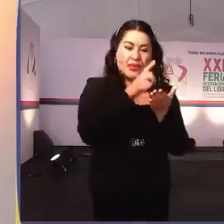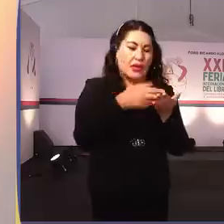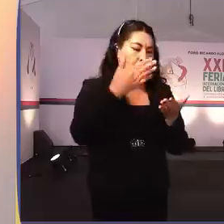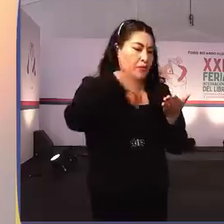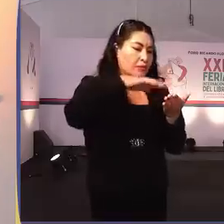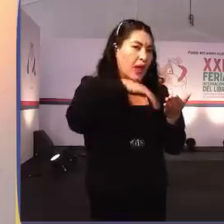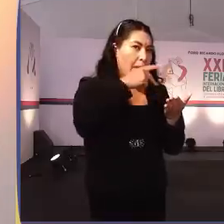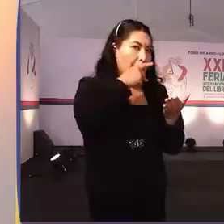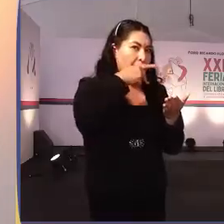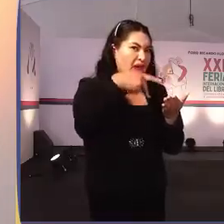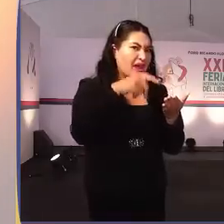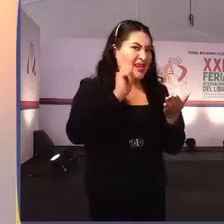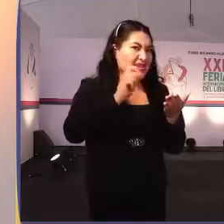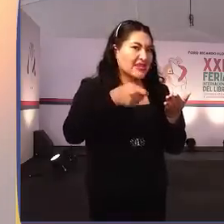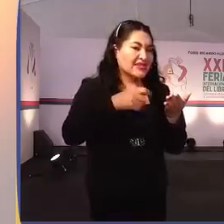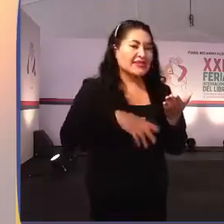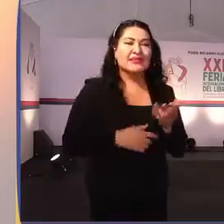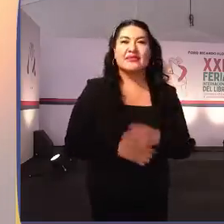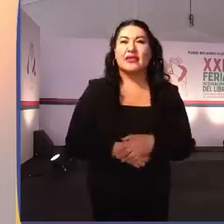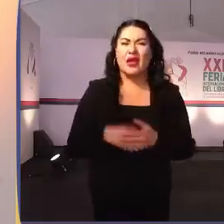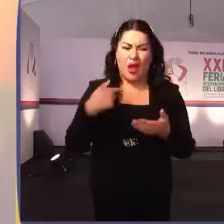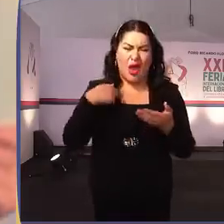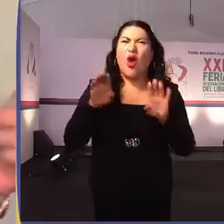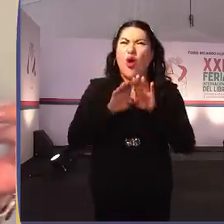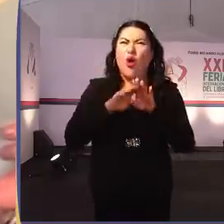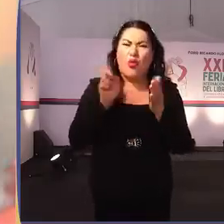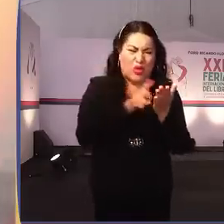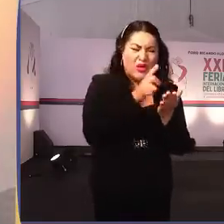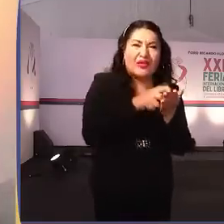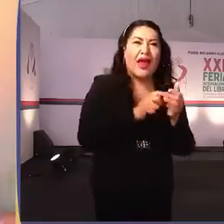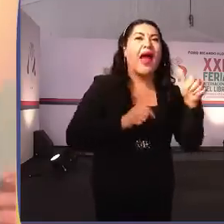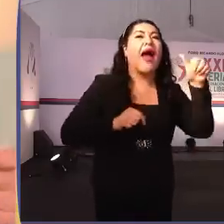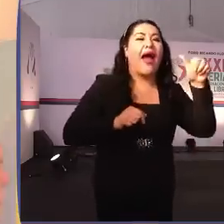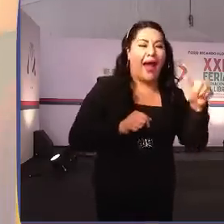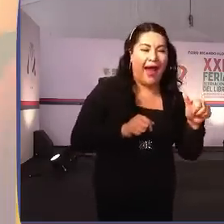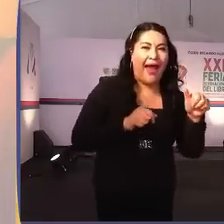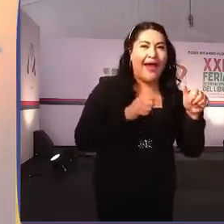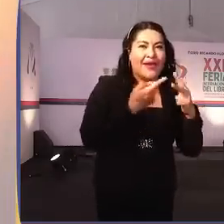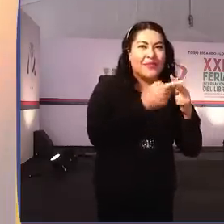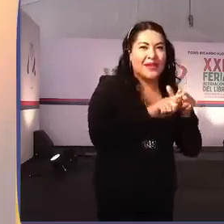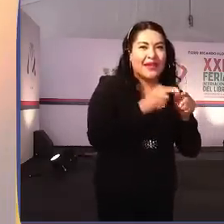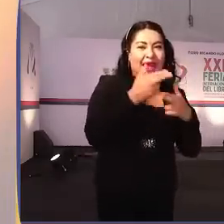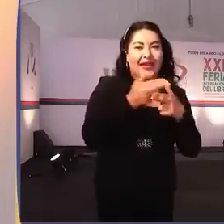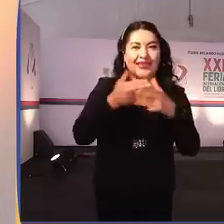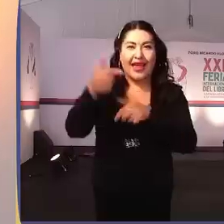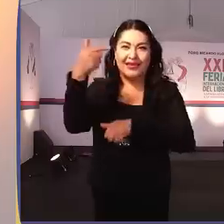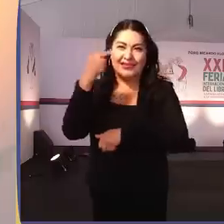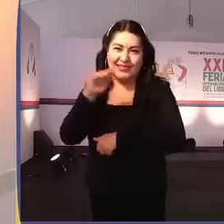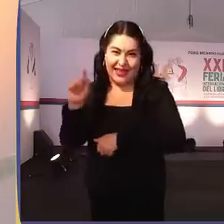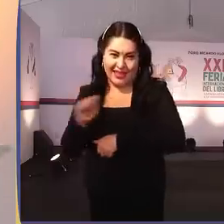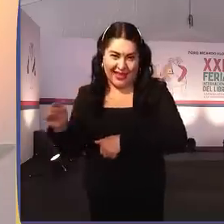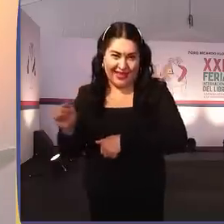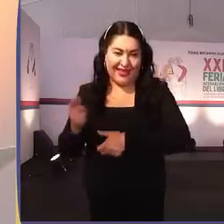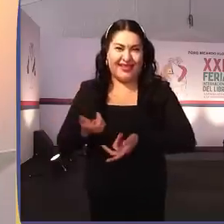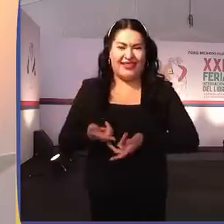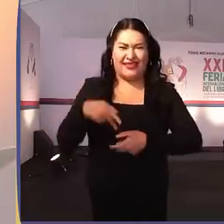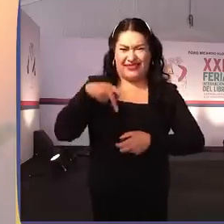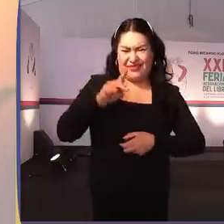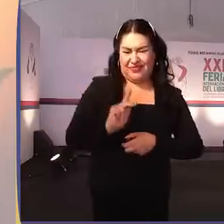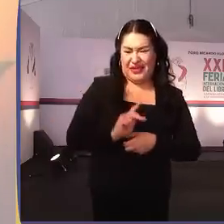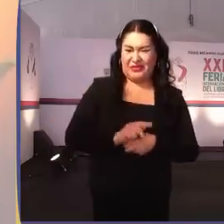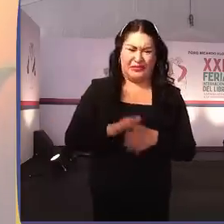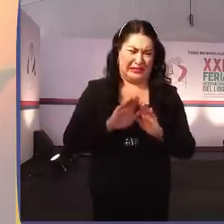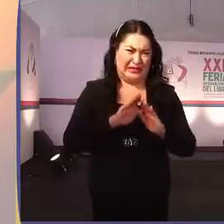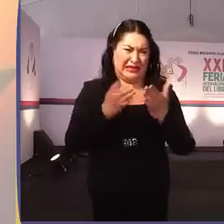averiguar. ¿Y cómo busco en el diccionario? Ah, de la A a la Z. Pero son muy gordos